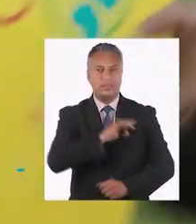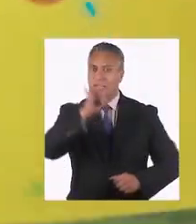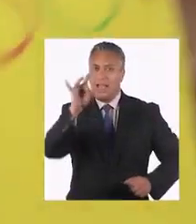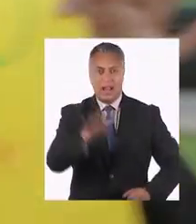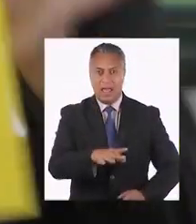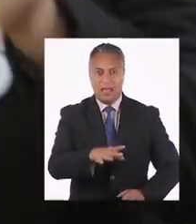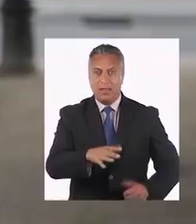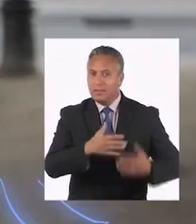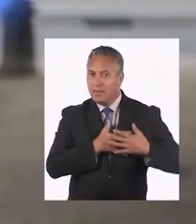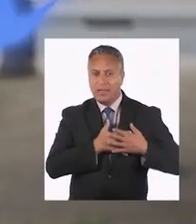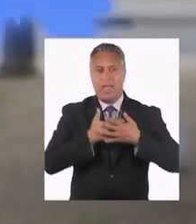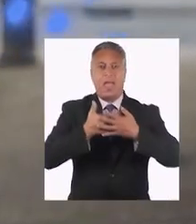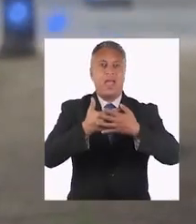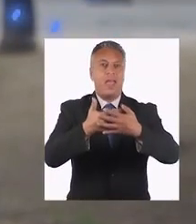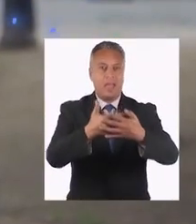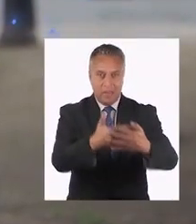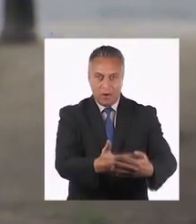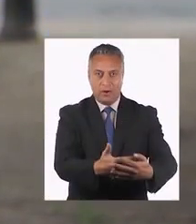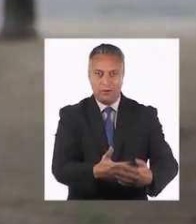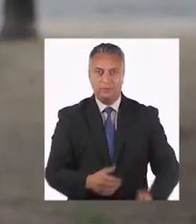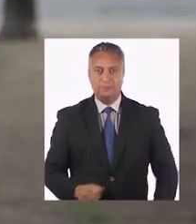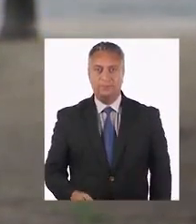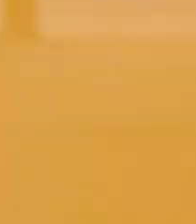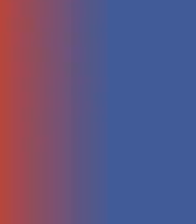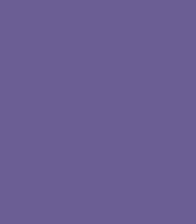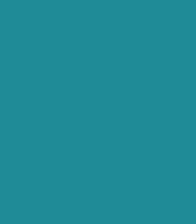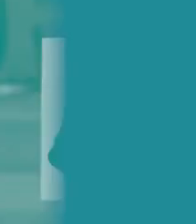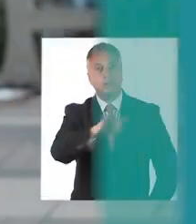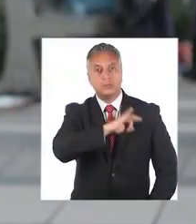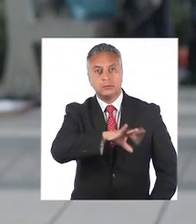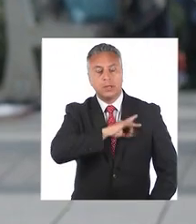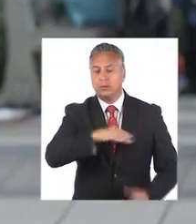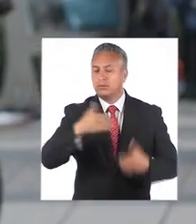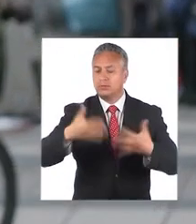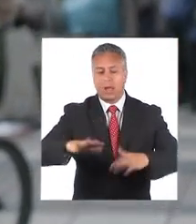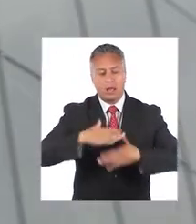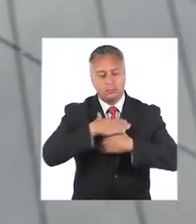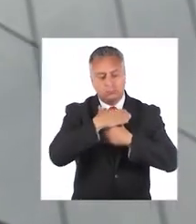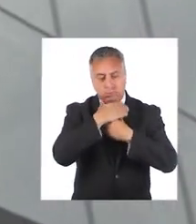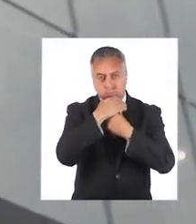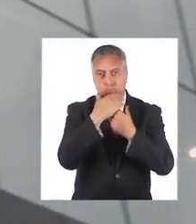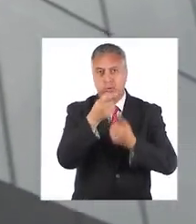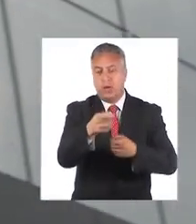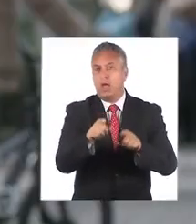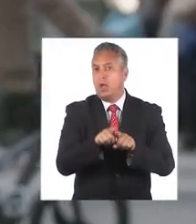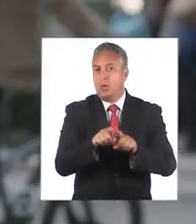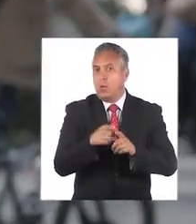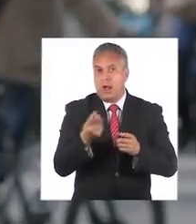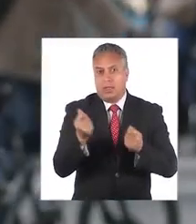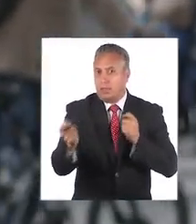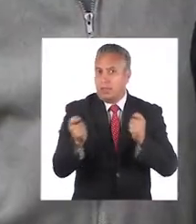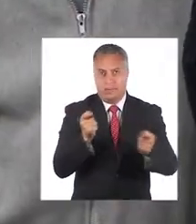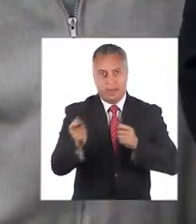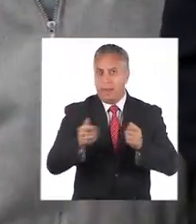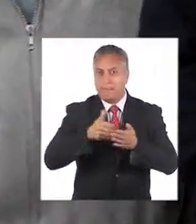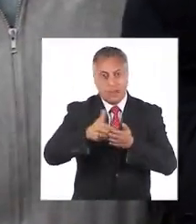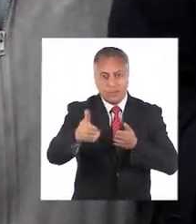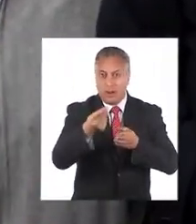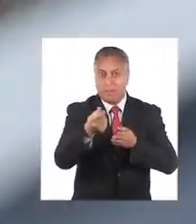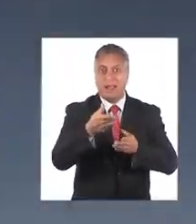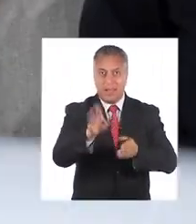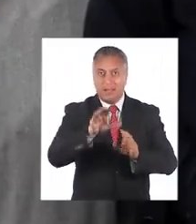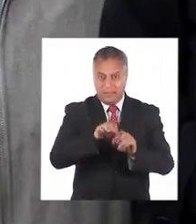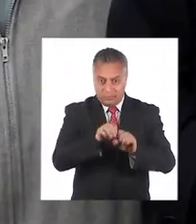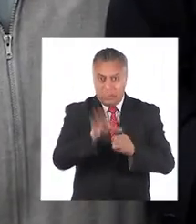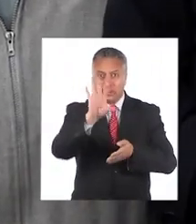¡Chile, te quiero! Los chilenos estamos agobiados por las deudas. Somos millones quienes ocupamos